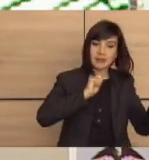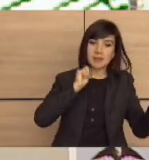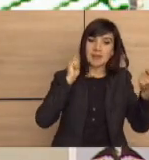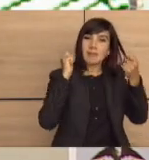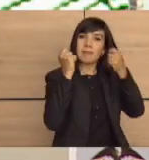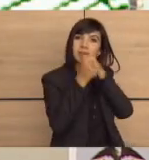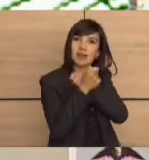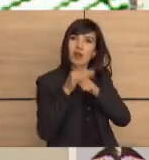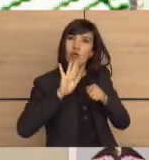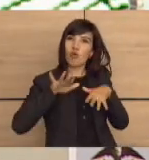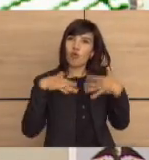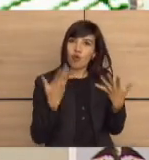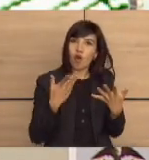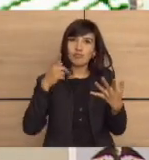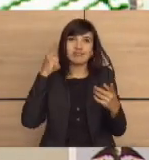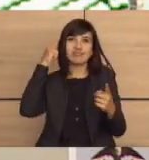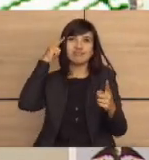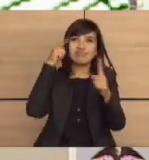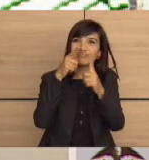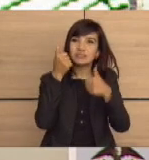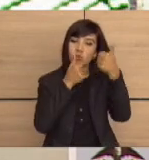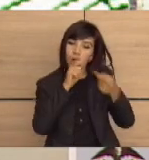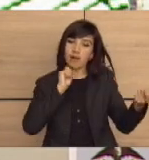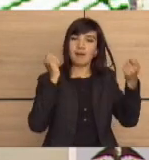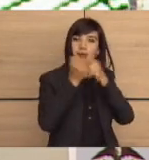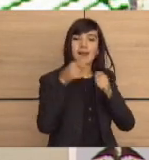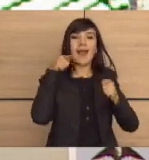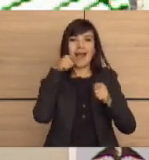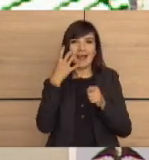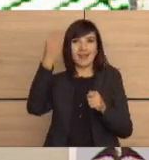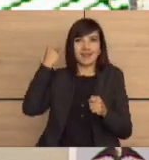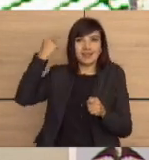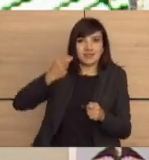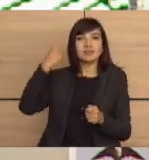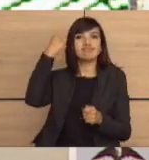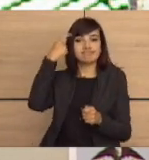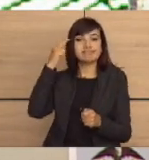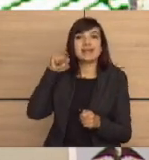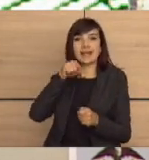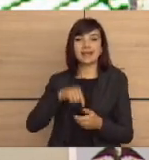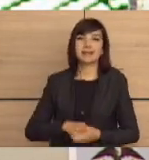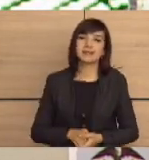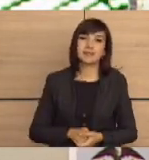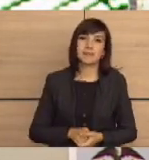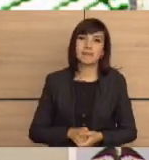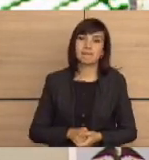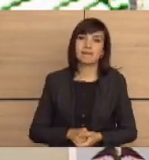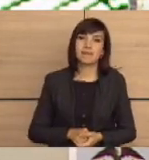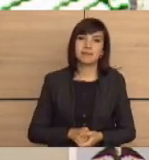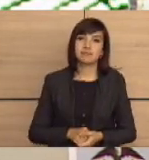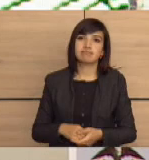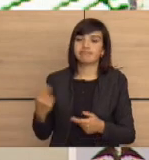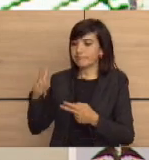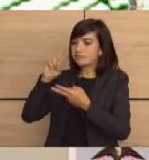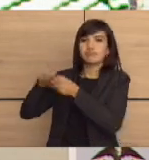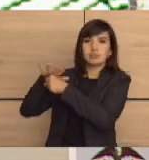sea, a nivel factual hay que tener gran cantidad de conocimientos, pero esos conocimientos no nos están dando la respuesta, son el material con el cual